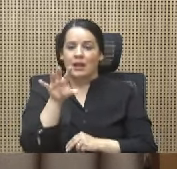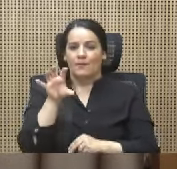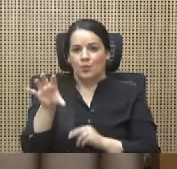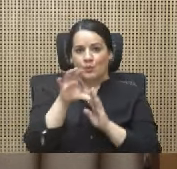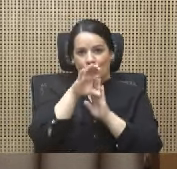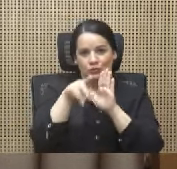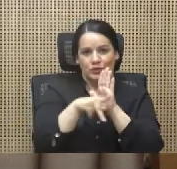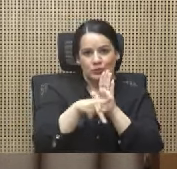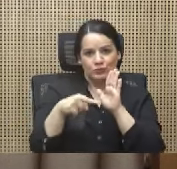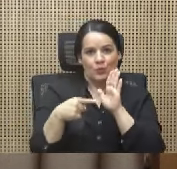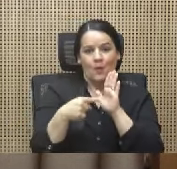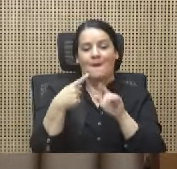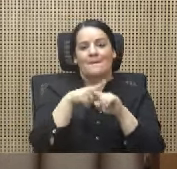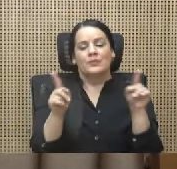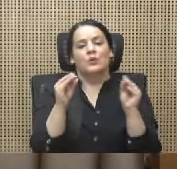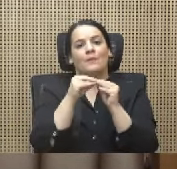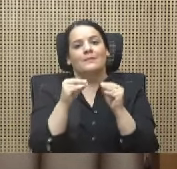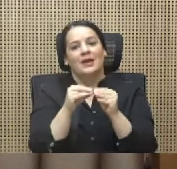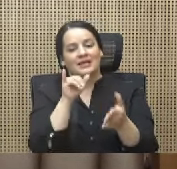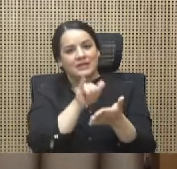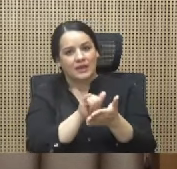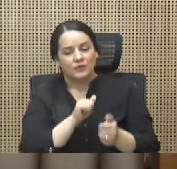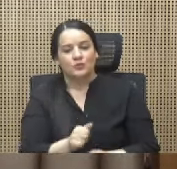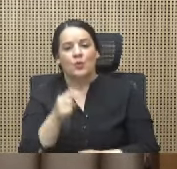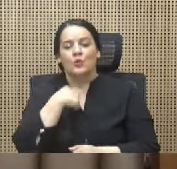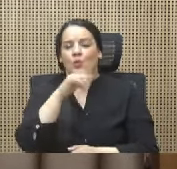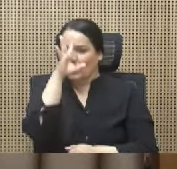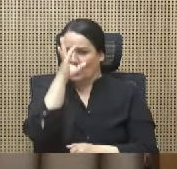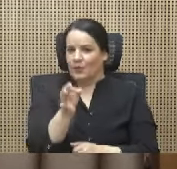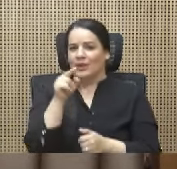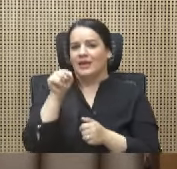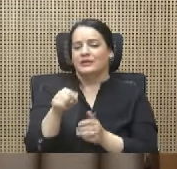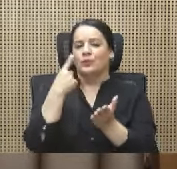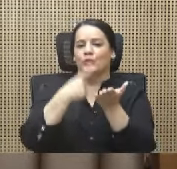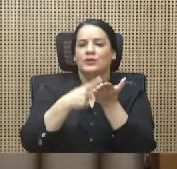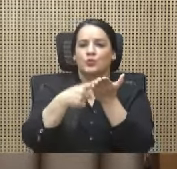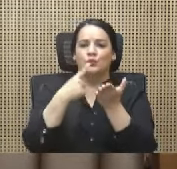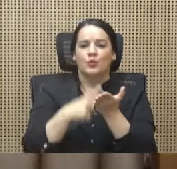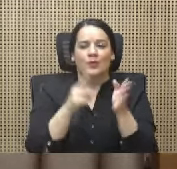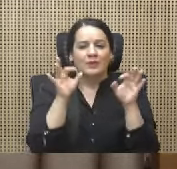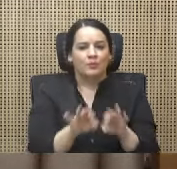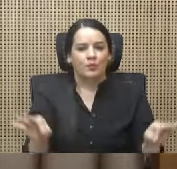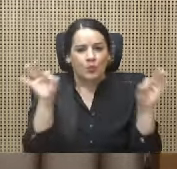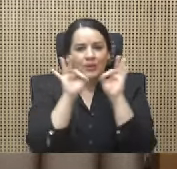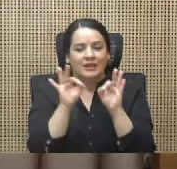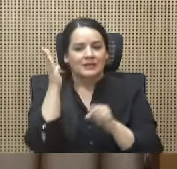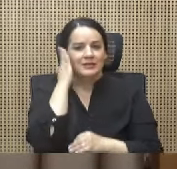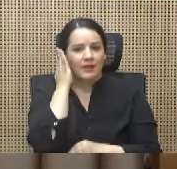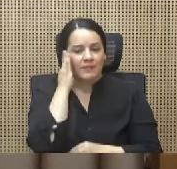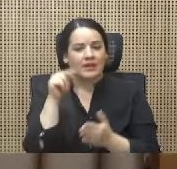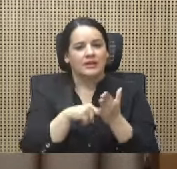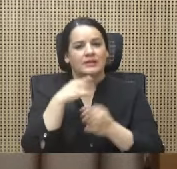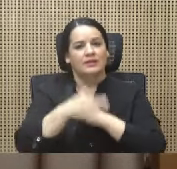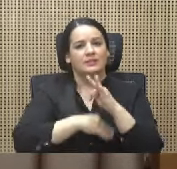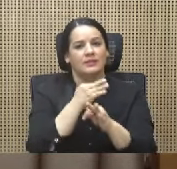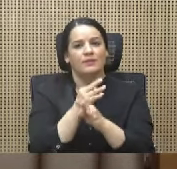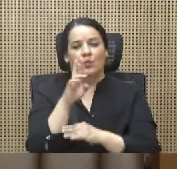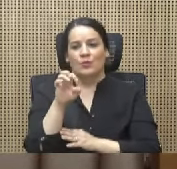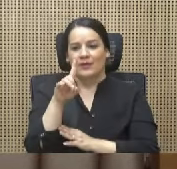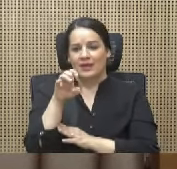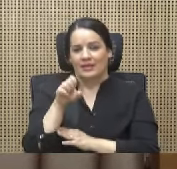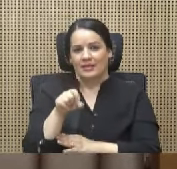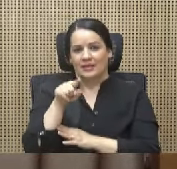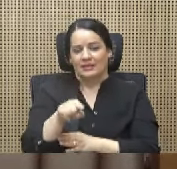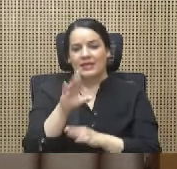Pero más allá de eso, creo que es una discusión importante considerar que este tipo de redes de